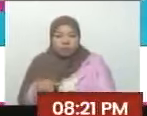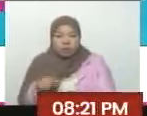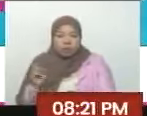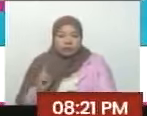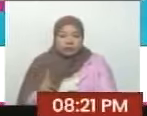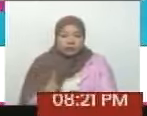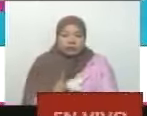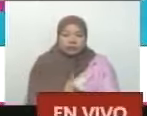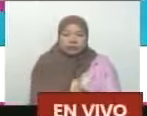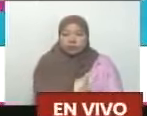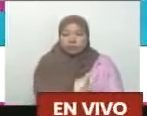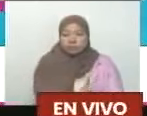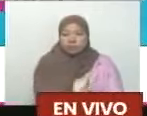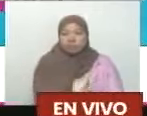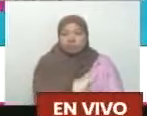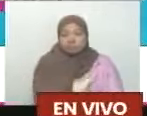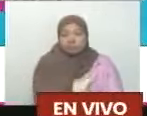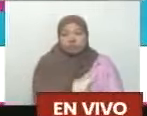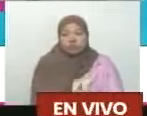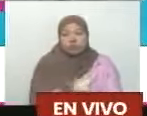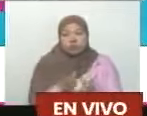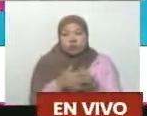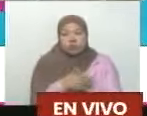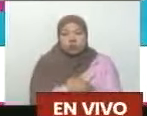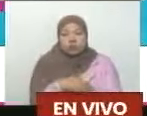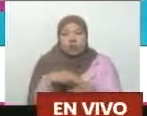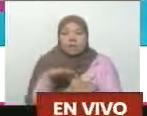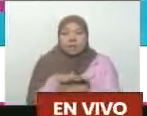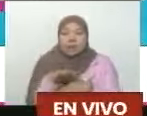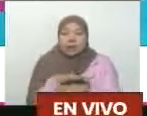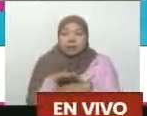Le prendieron la mecha y el martes pasado,